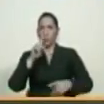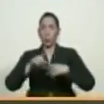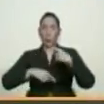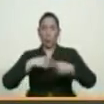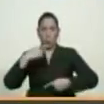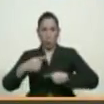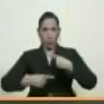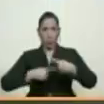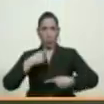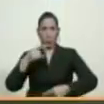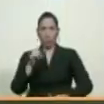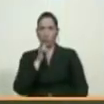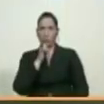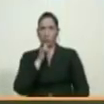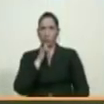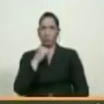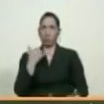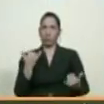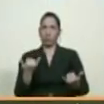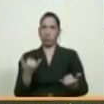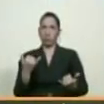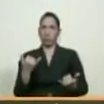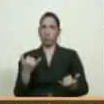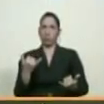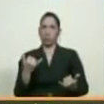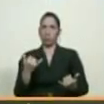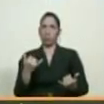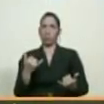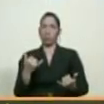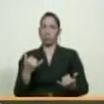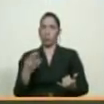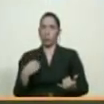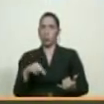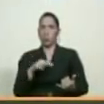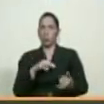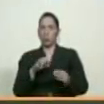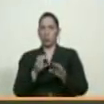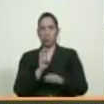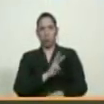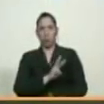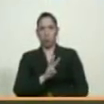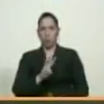podrá acceder a ella a través de un módulo ubicado en nuestra página web